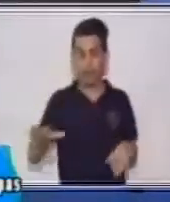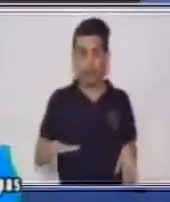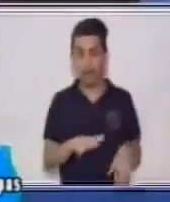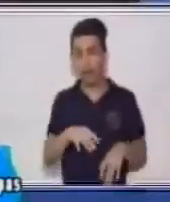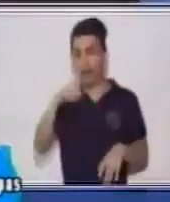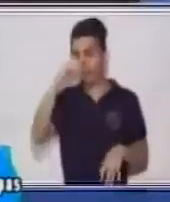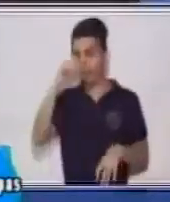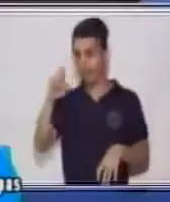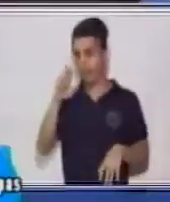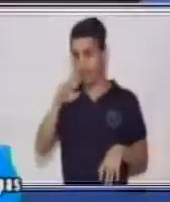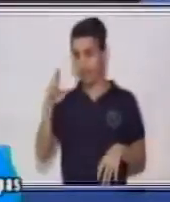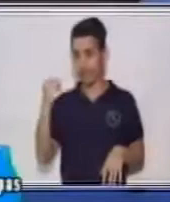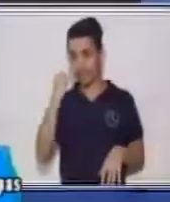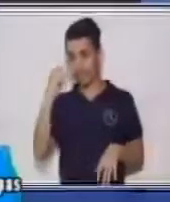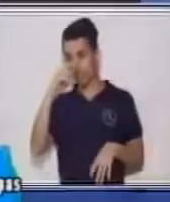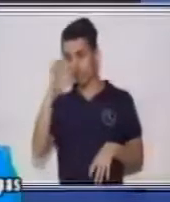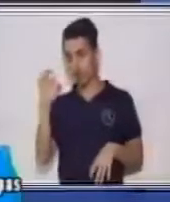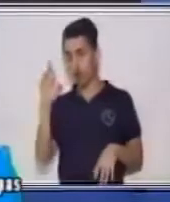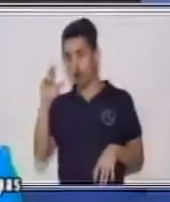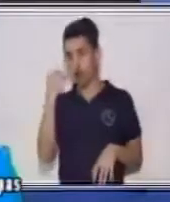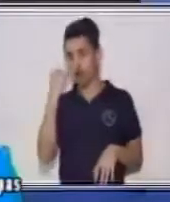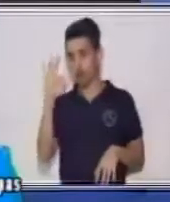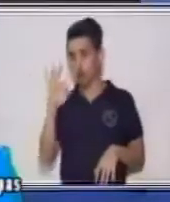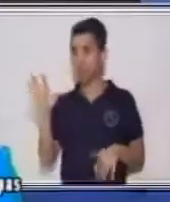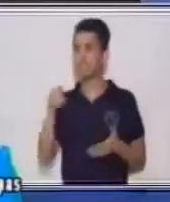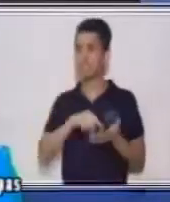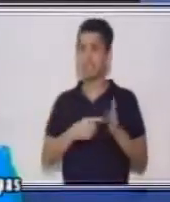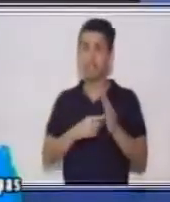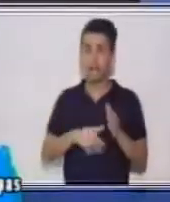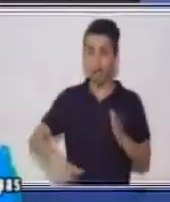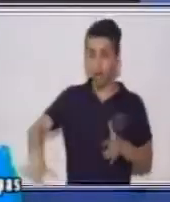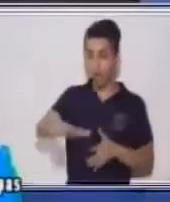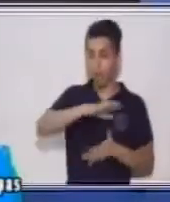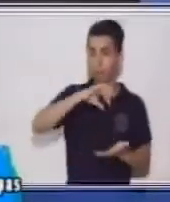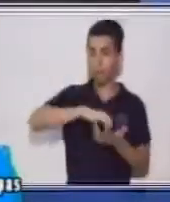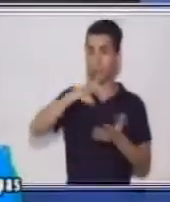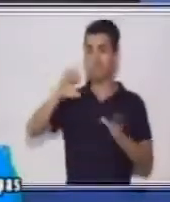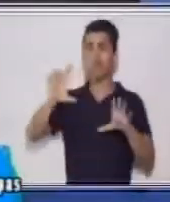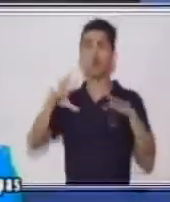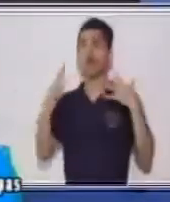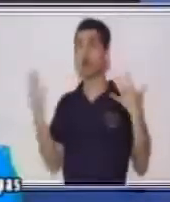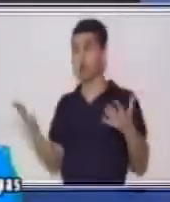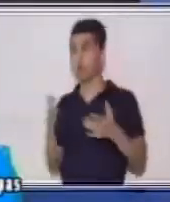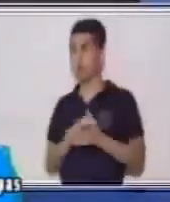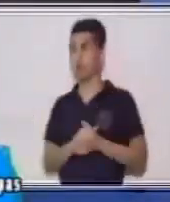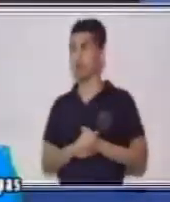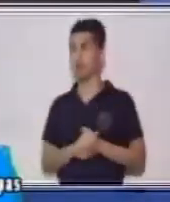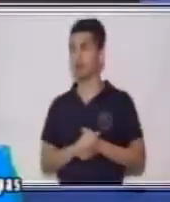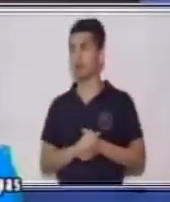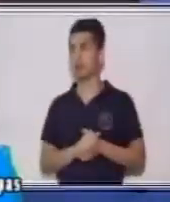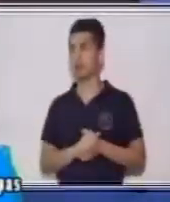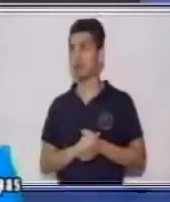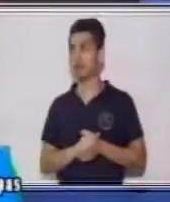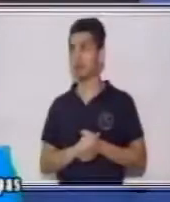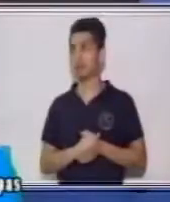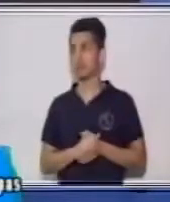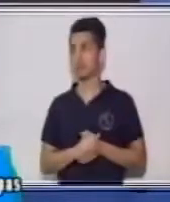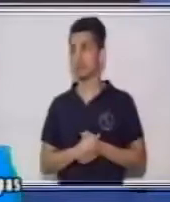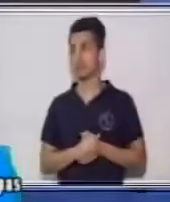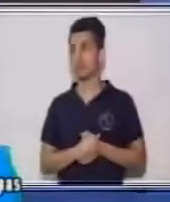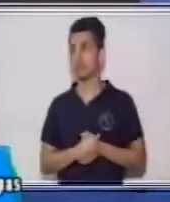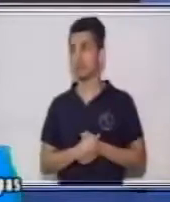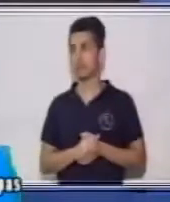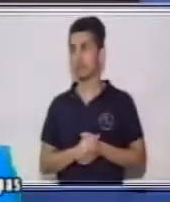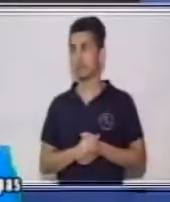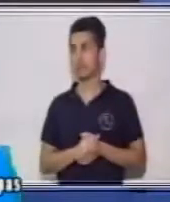o la superficie de un país o un territorio. También dice que esto, vamos a